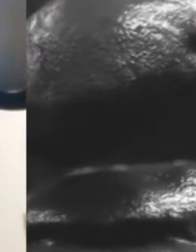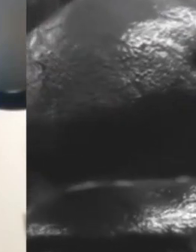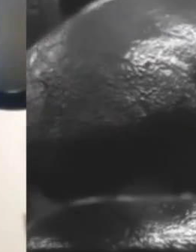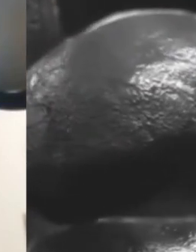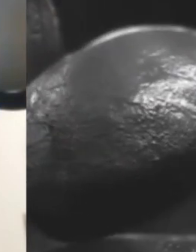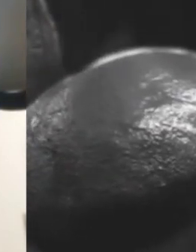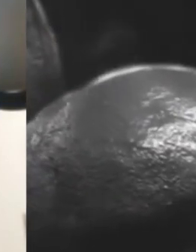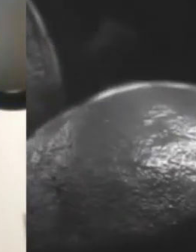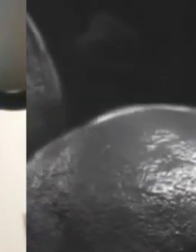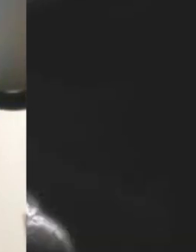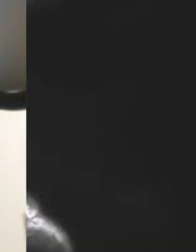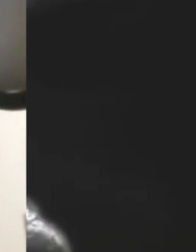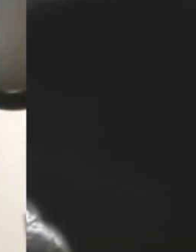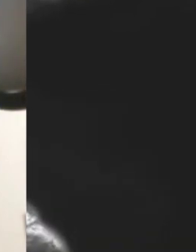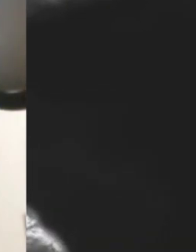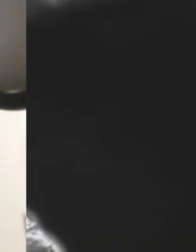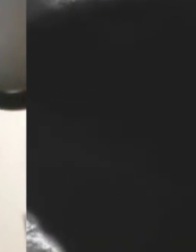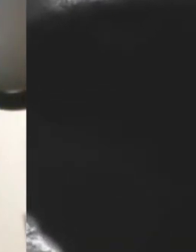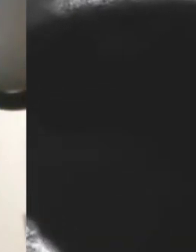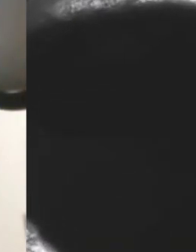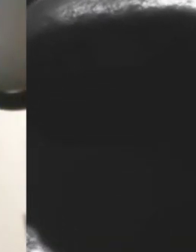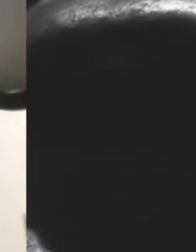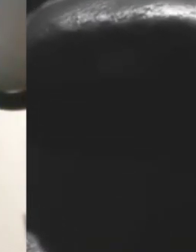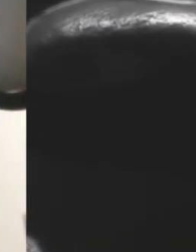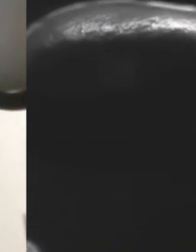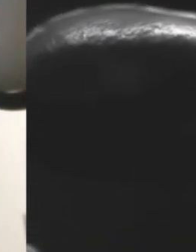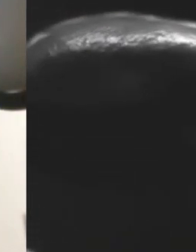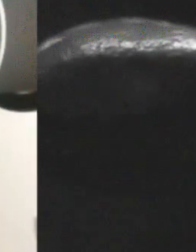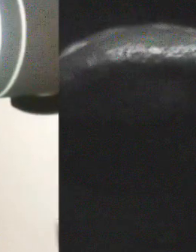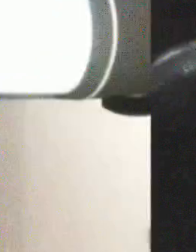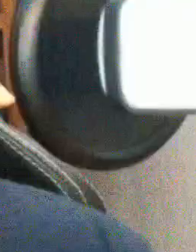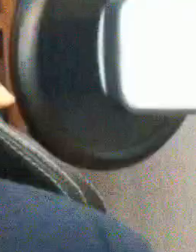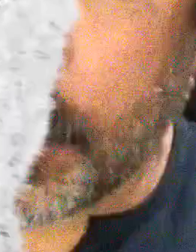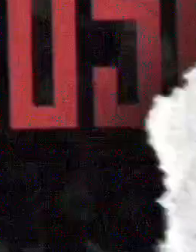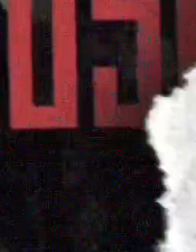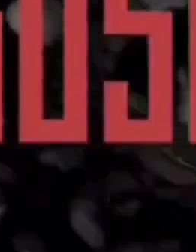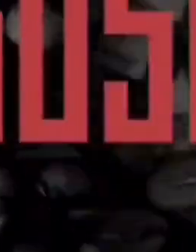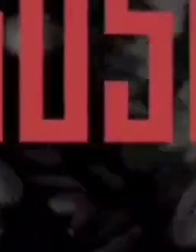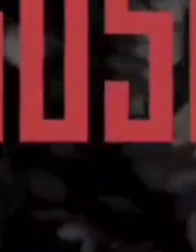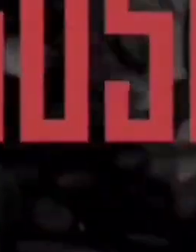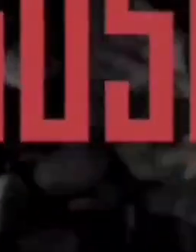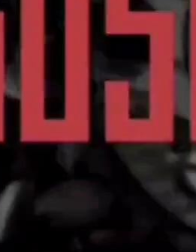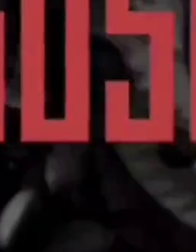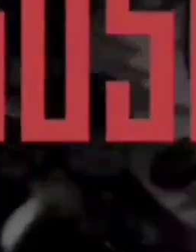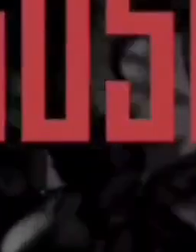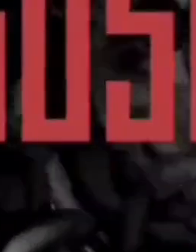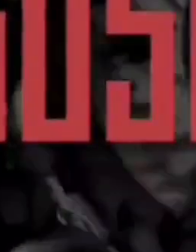vamos con ese tema, voy por la cortinilla para irnos con ese tema, no tiene desperdicio. Vámonos para acá.